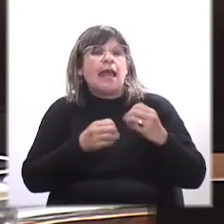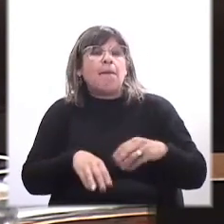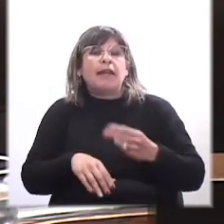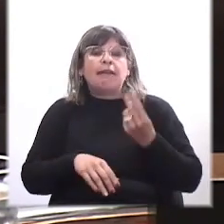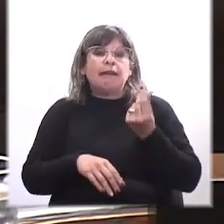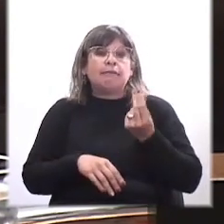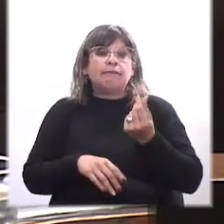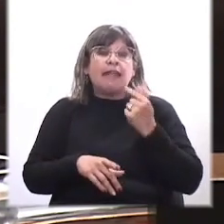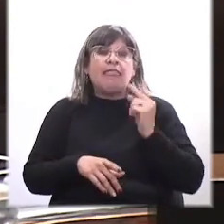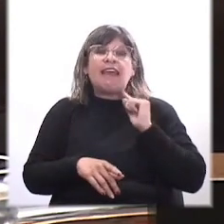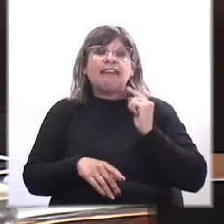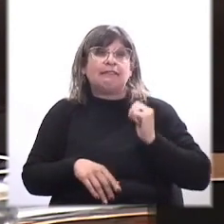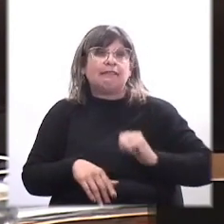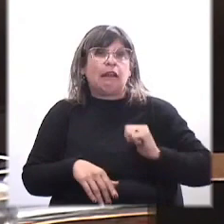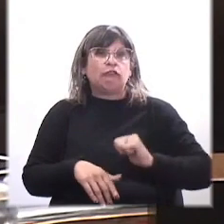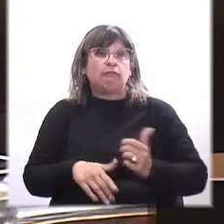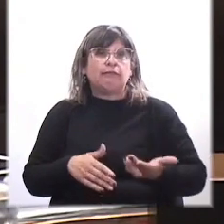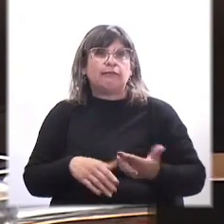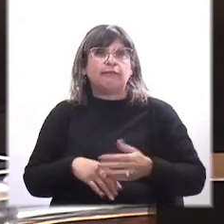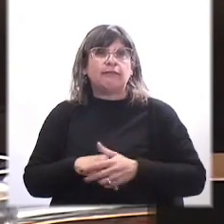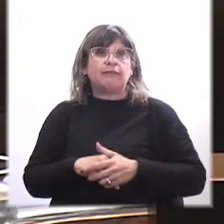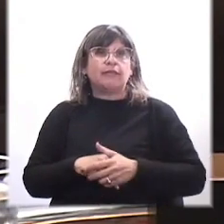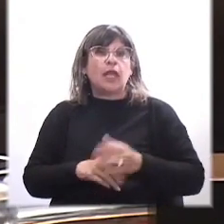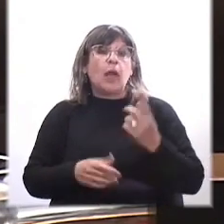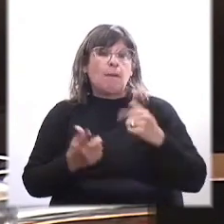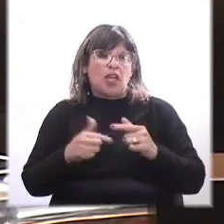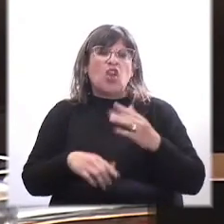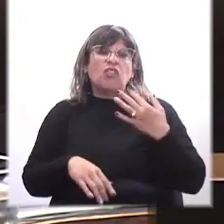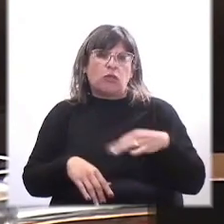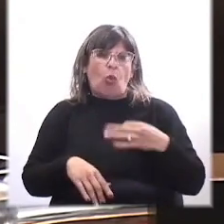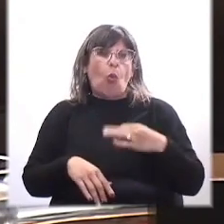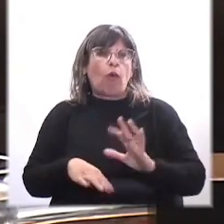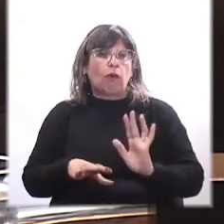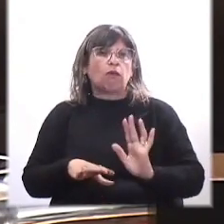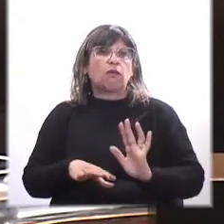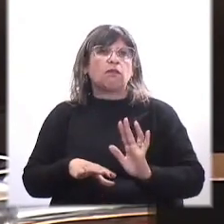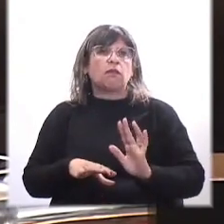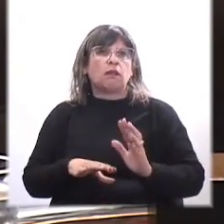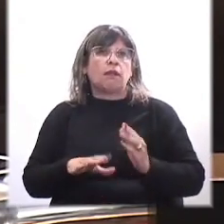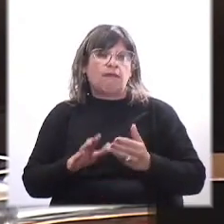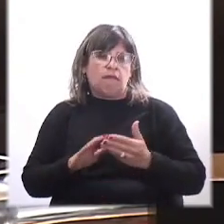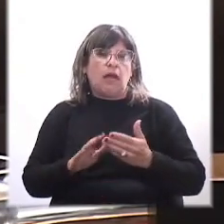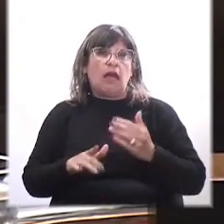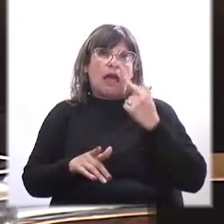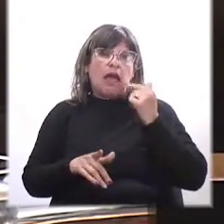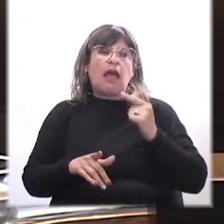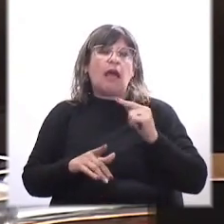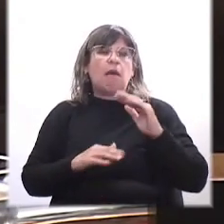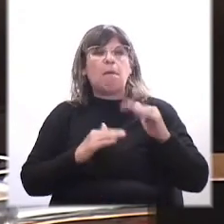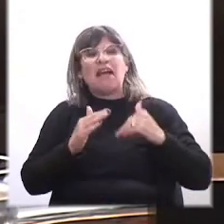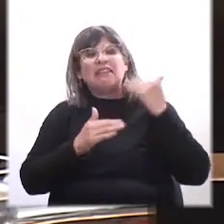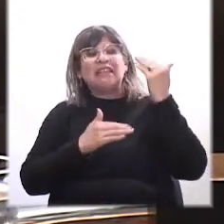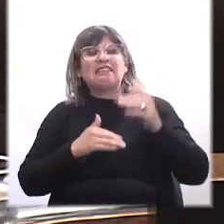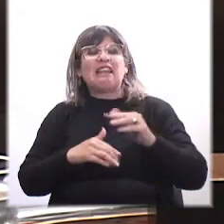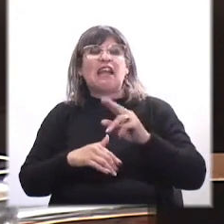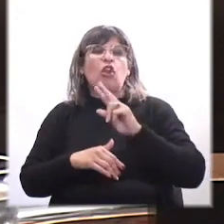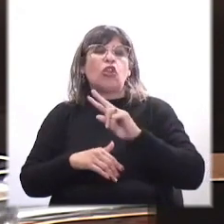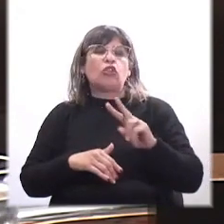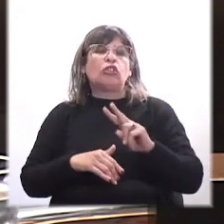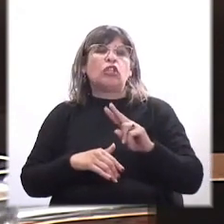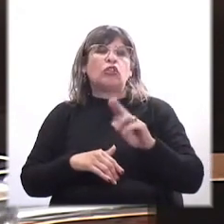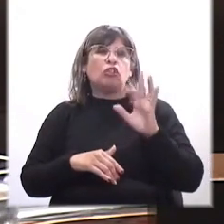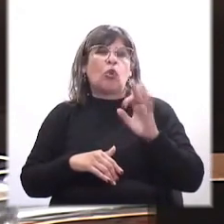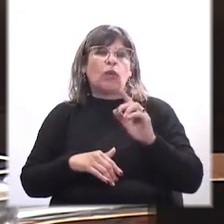de Gas Sayago, pero seguro va a pasar los 250 millones de dólares.